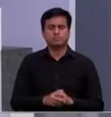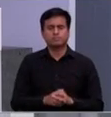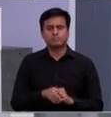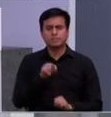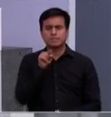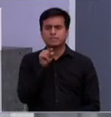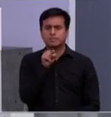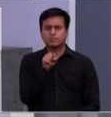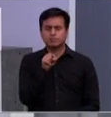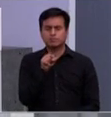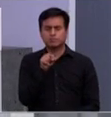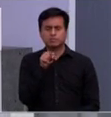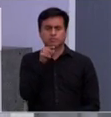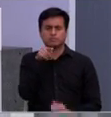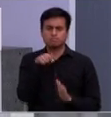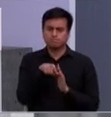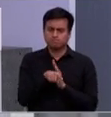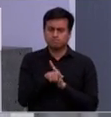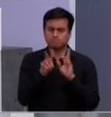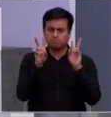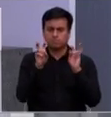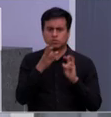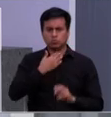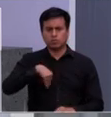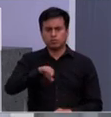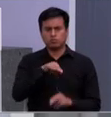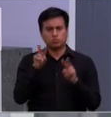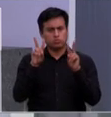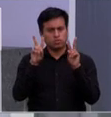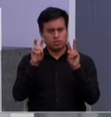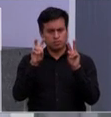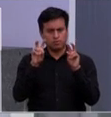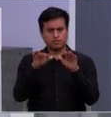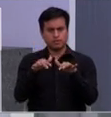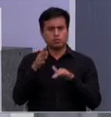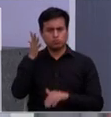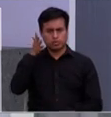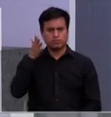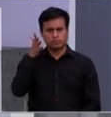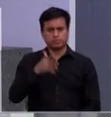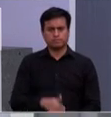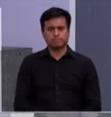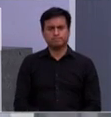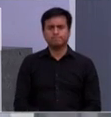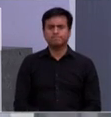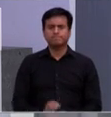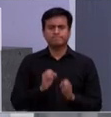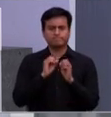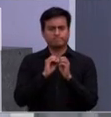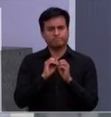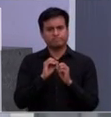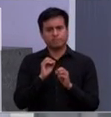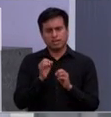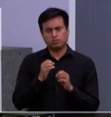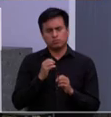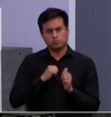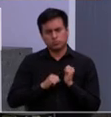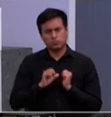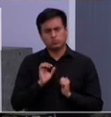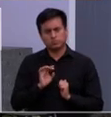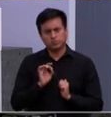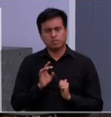Y esto entra de lleno en nuestro tema del Congreso. Claro que gime